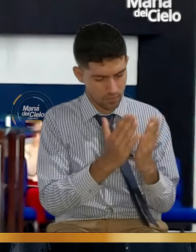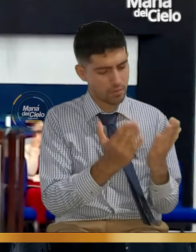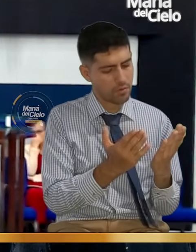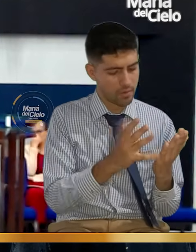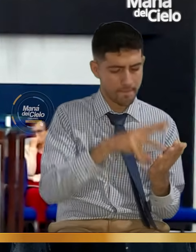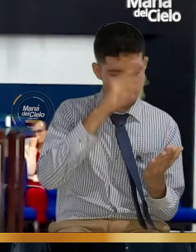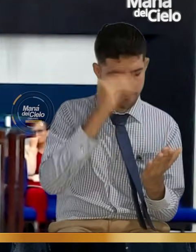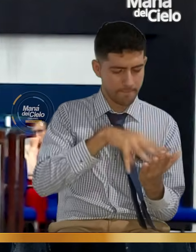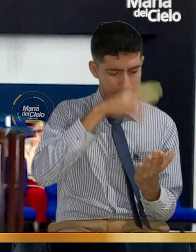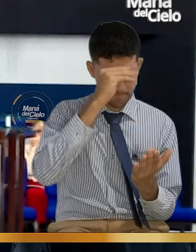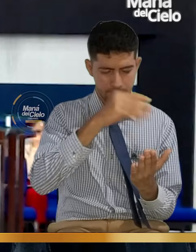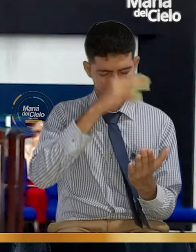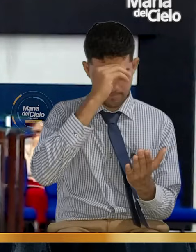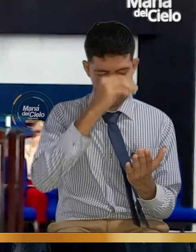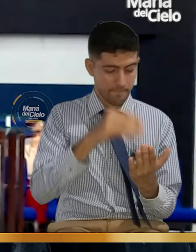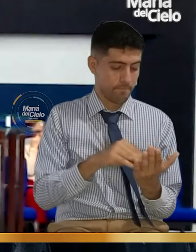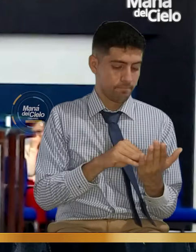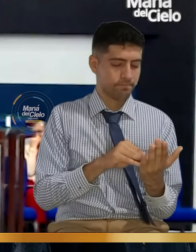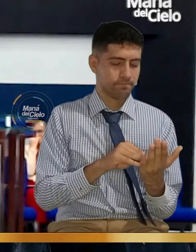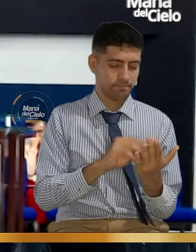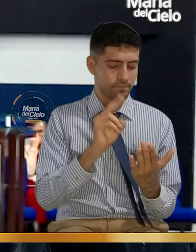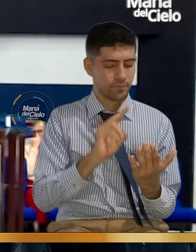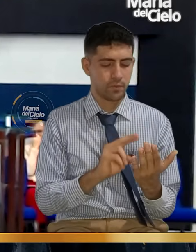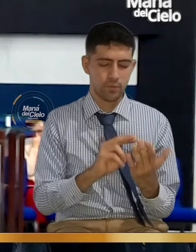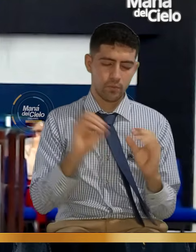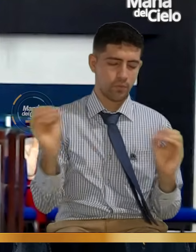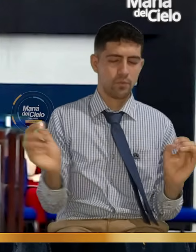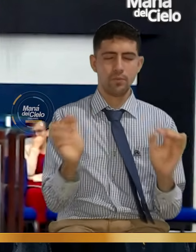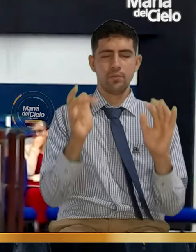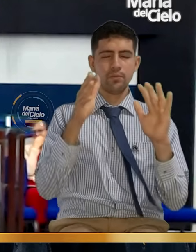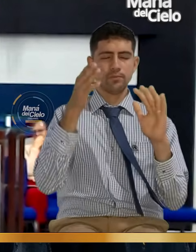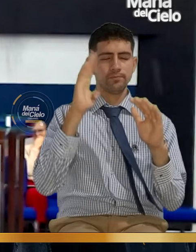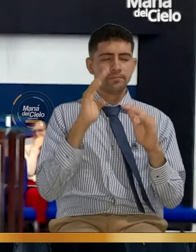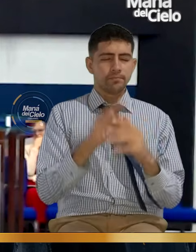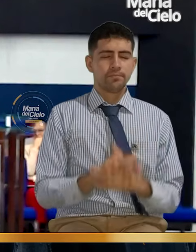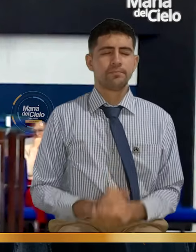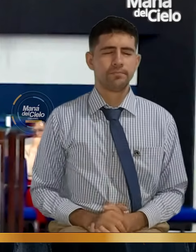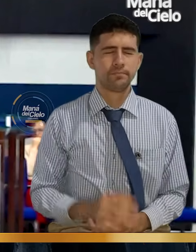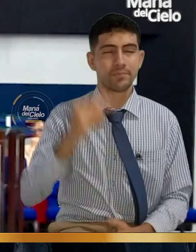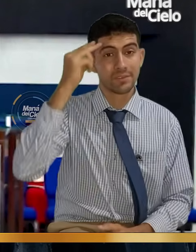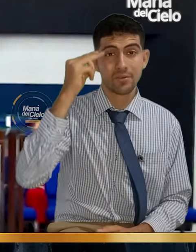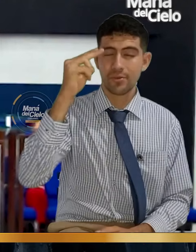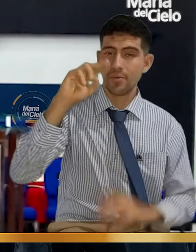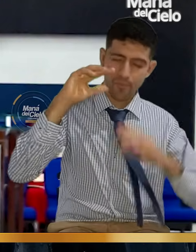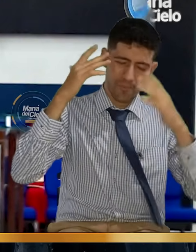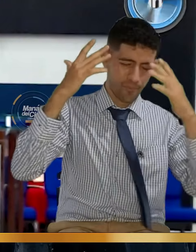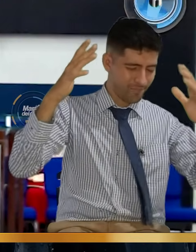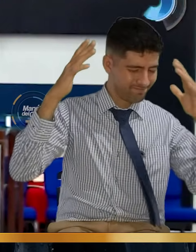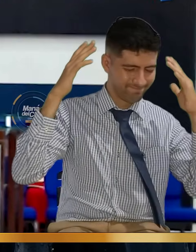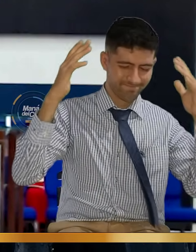porque has luchado con Dios y has vencido. Amén. Dios bendijo a